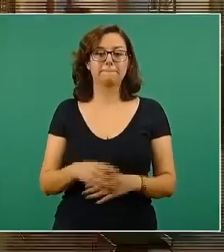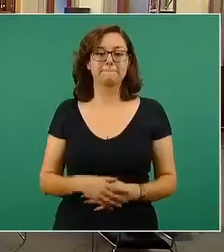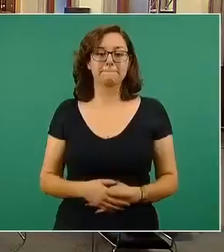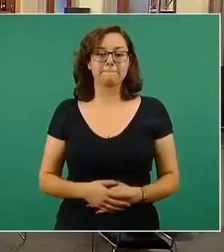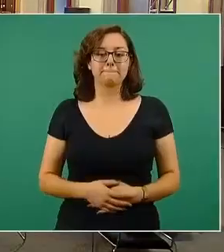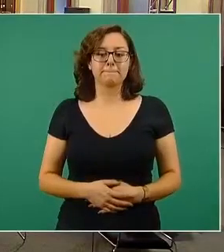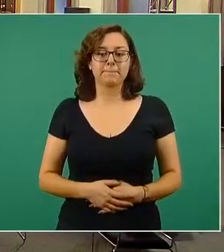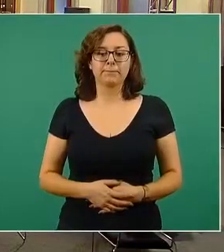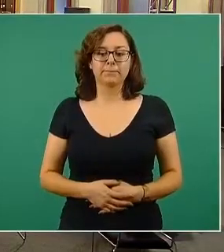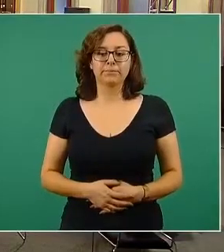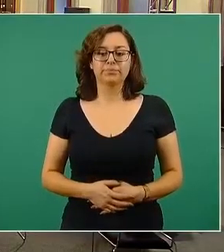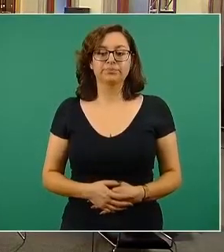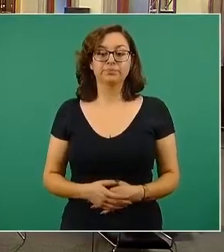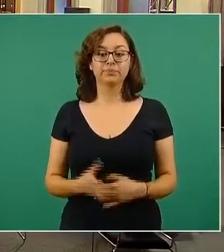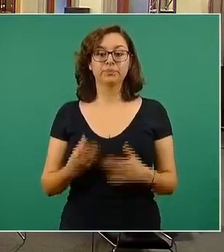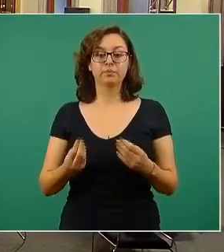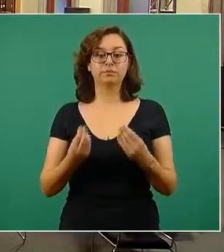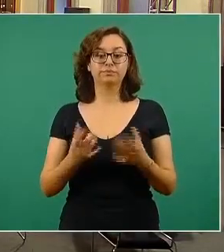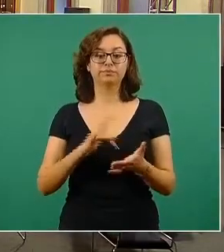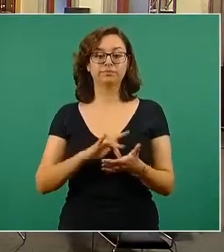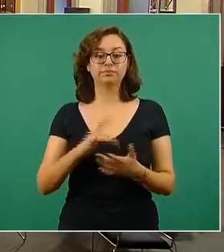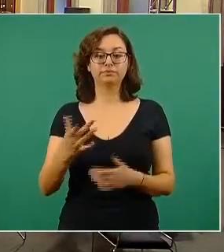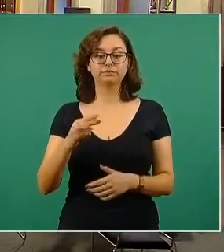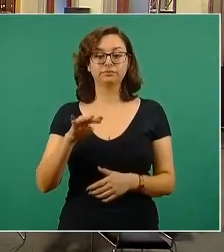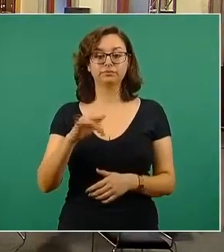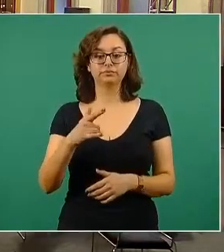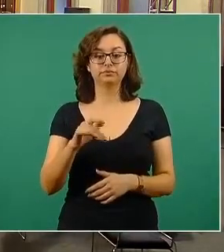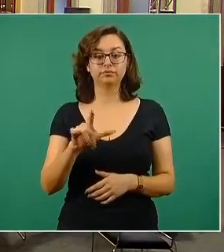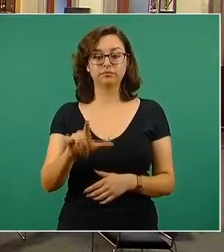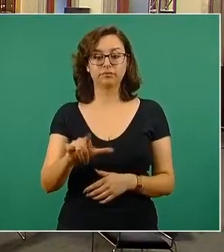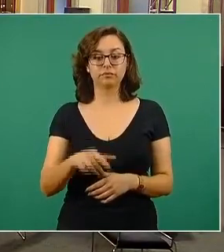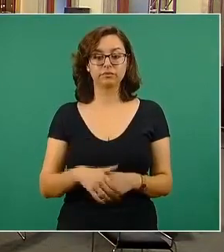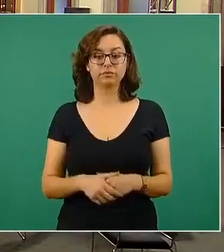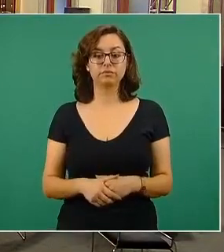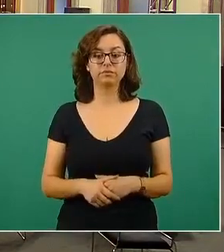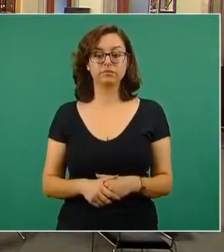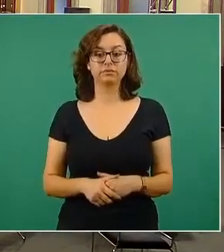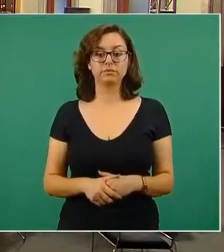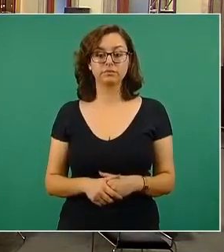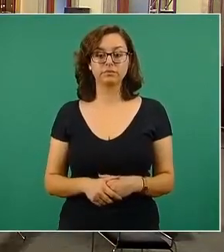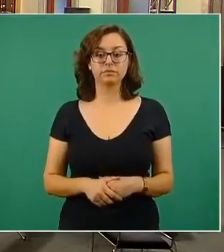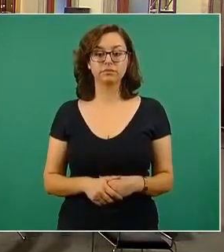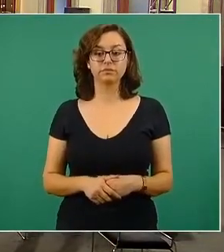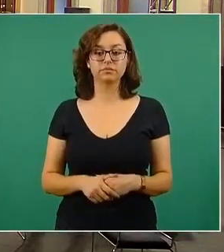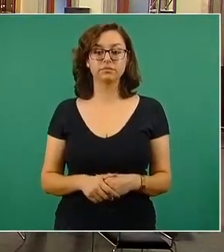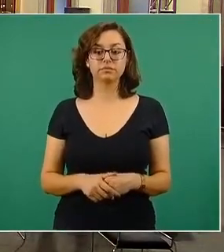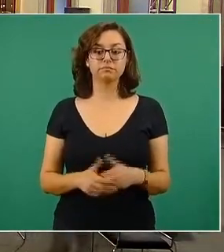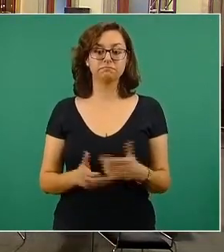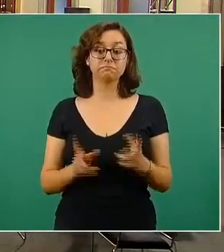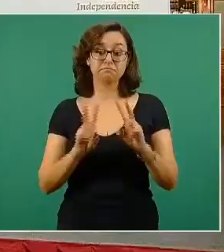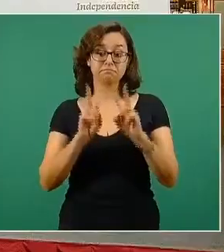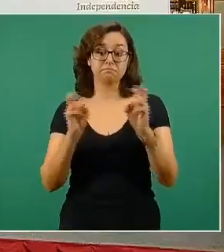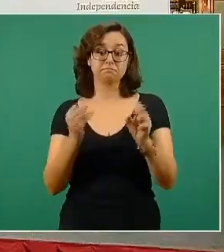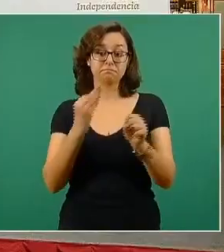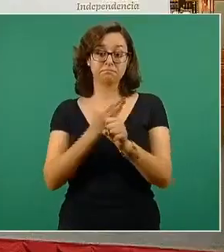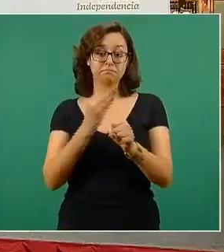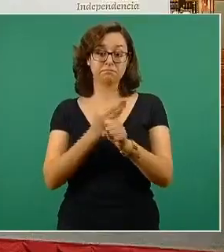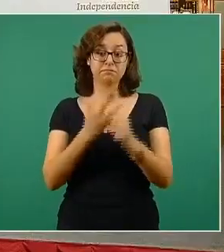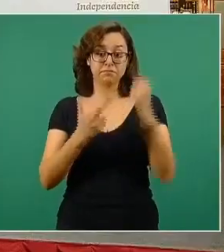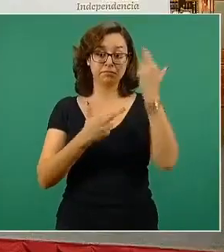situaciones? Sí, muchas gracias, Miguel, por comentarlo. Es un tema que está ahorita en proceso de revisión en